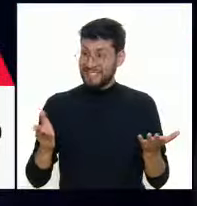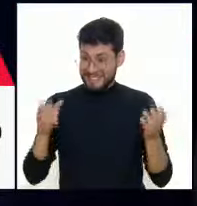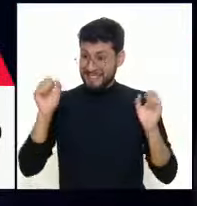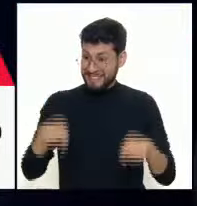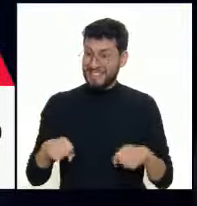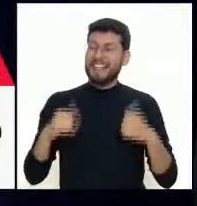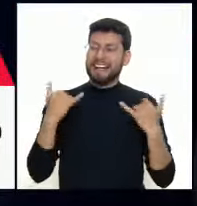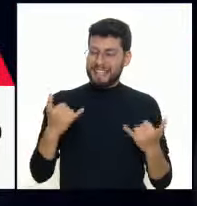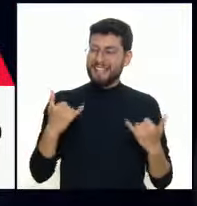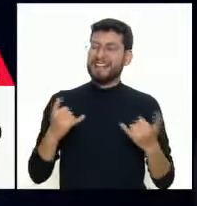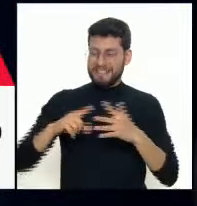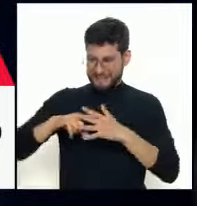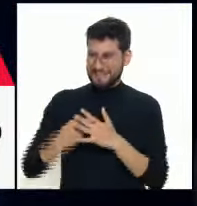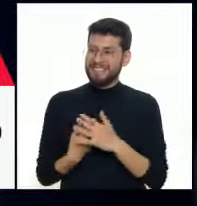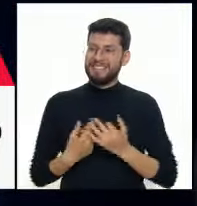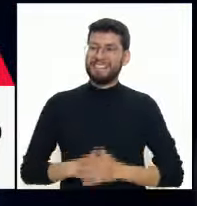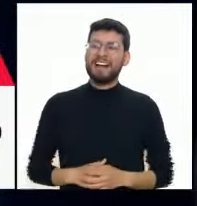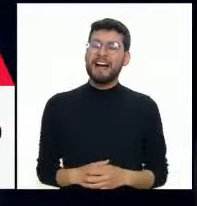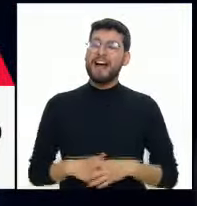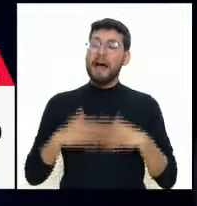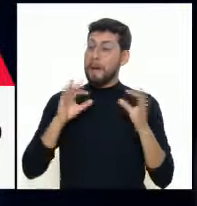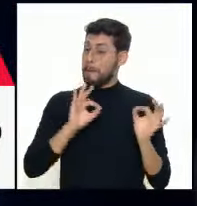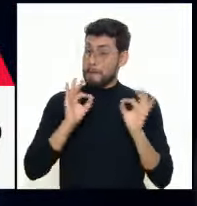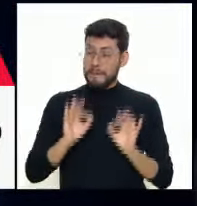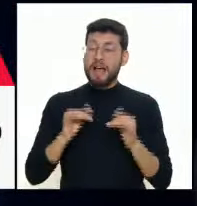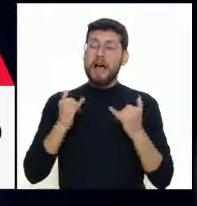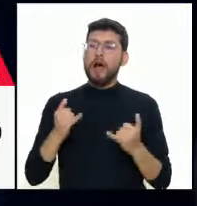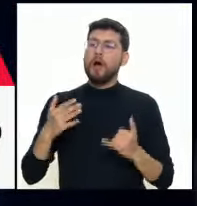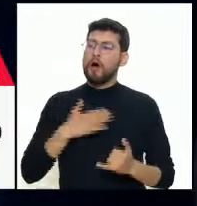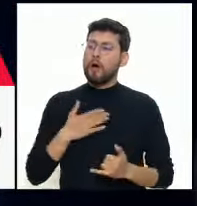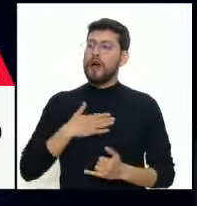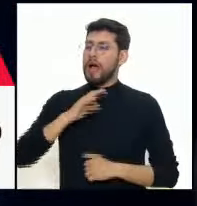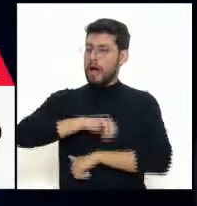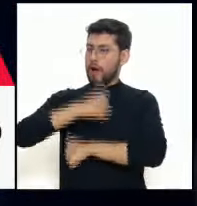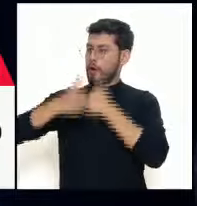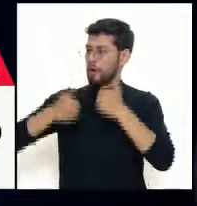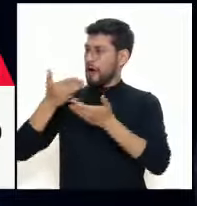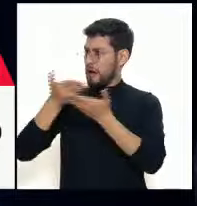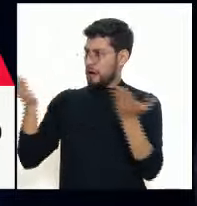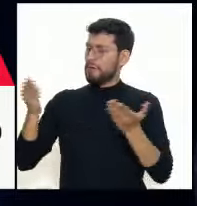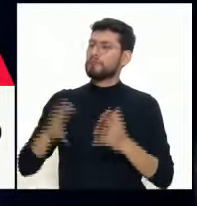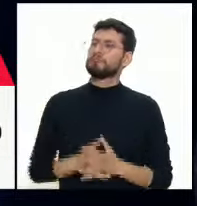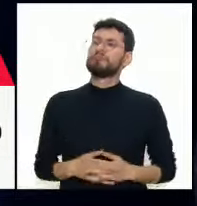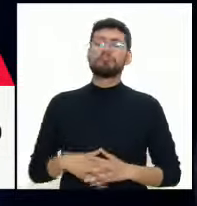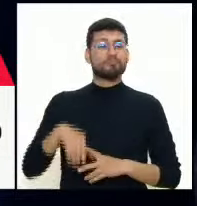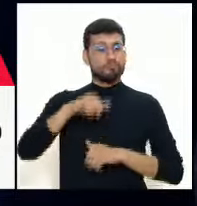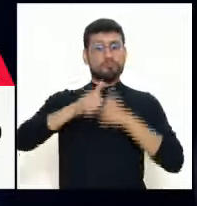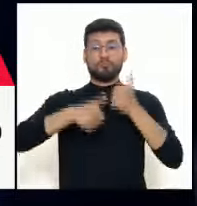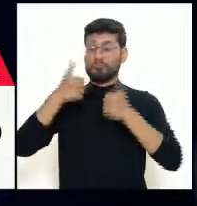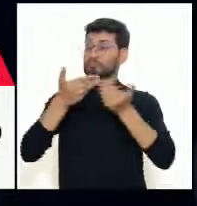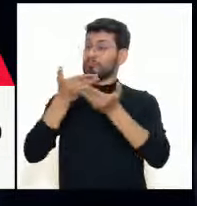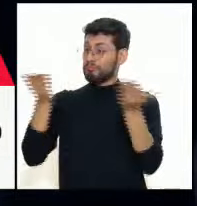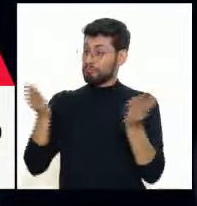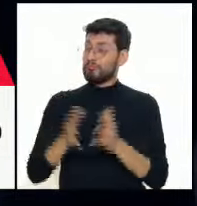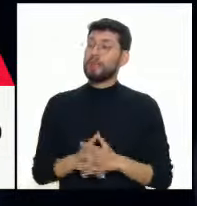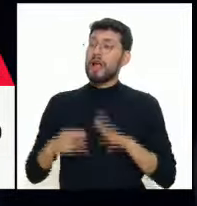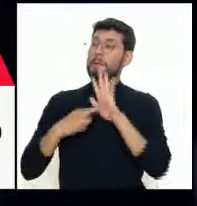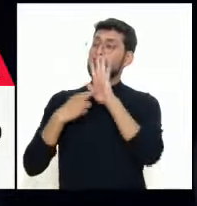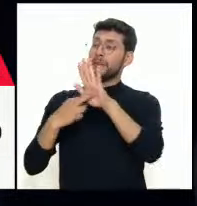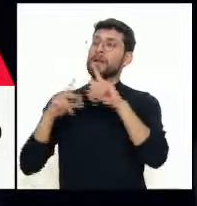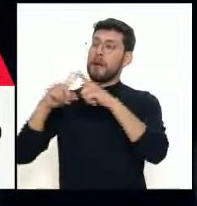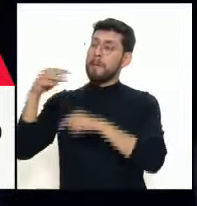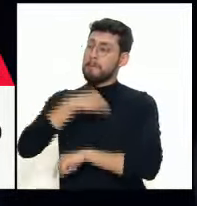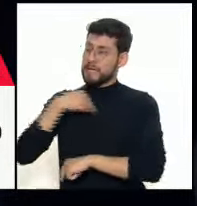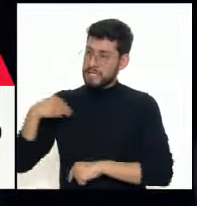¡Sí! Pues vamos a empezar. Dicho esto, me dirijo a las autoridades. Estimadas autoridades, representantes